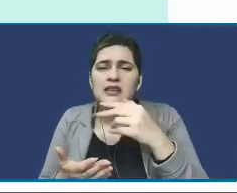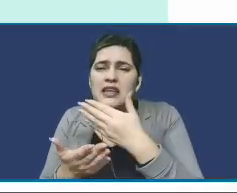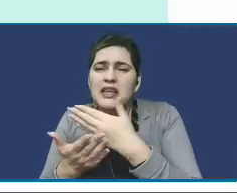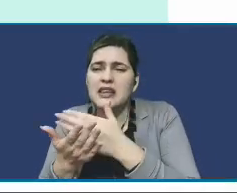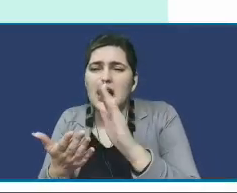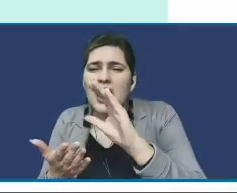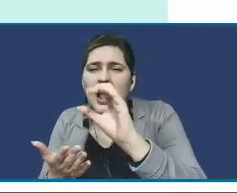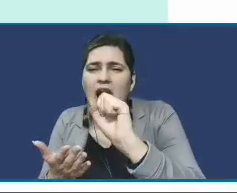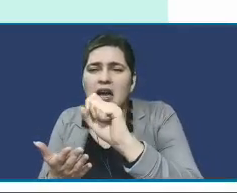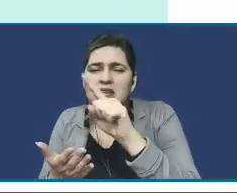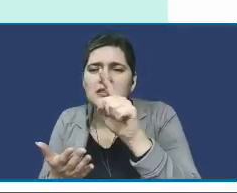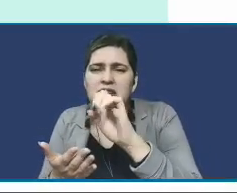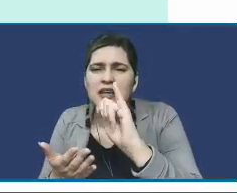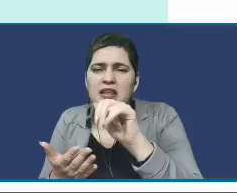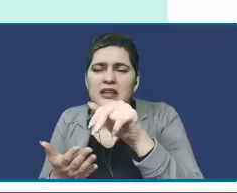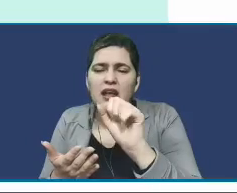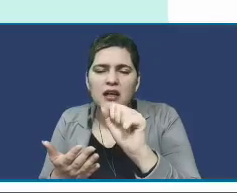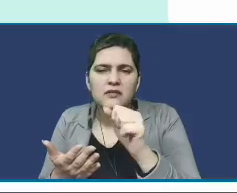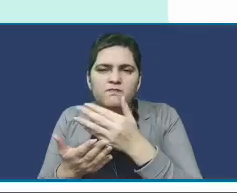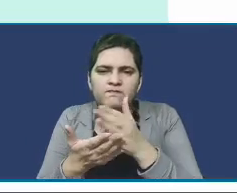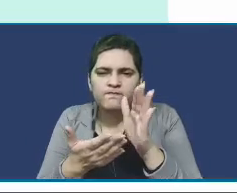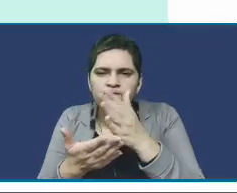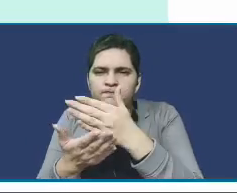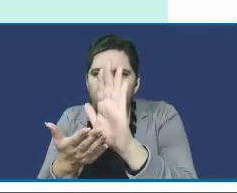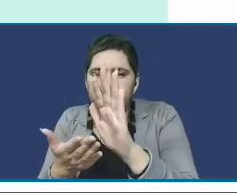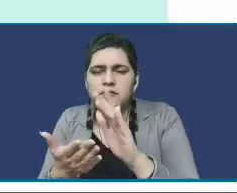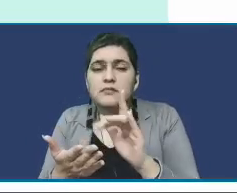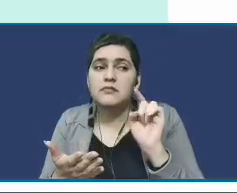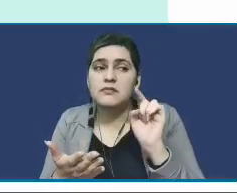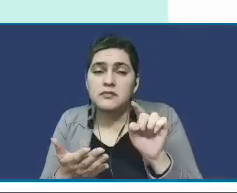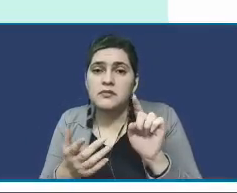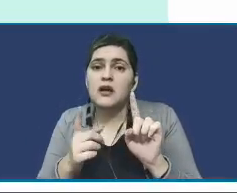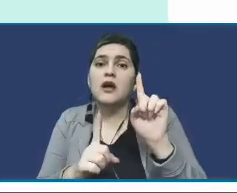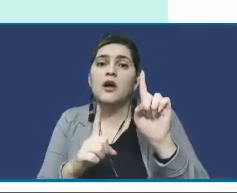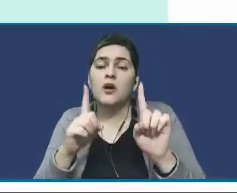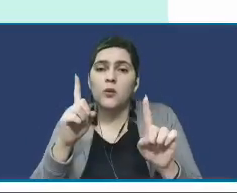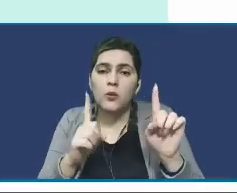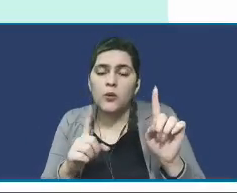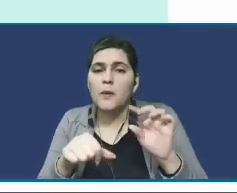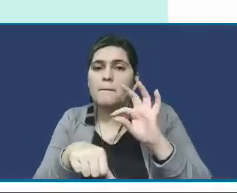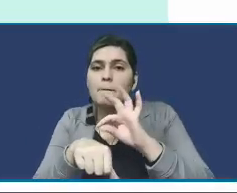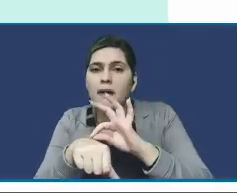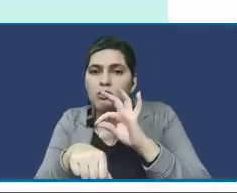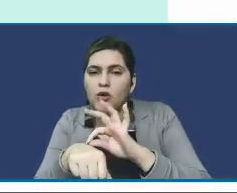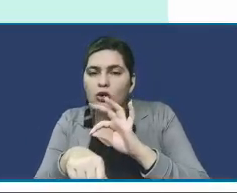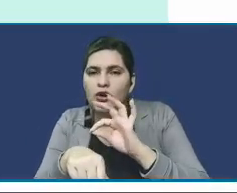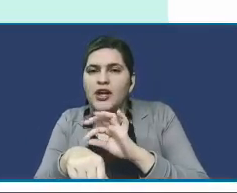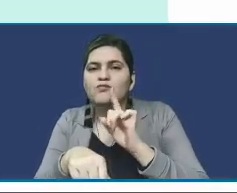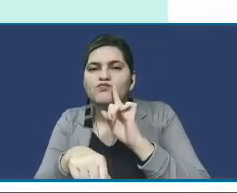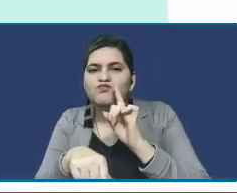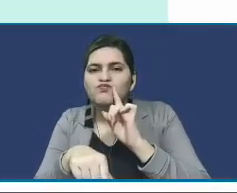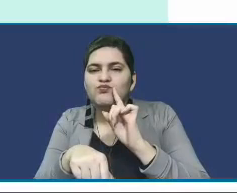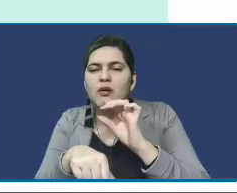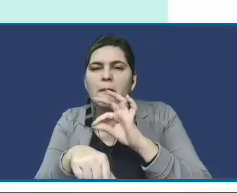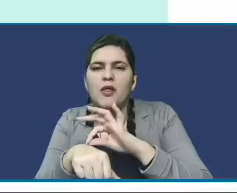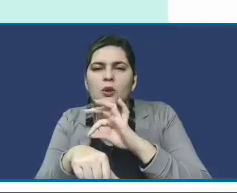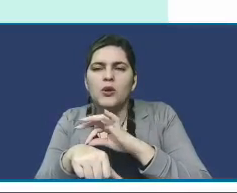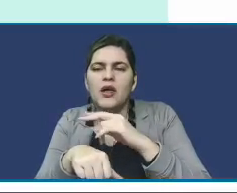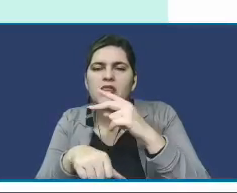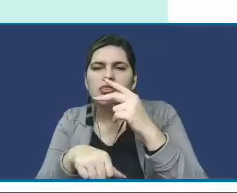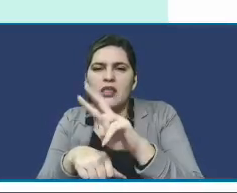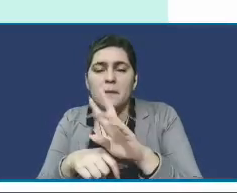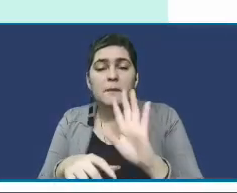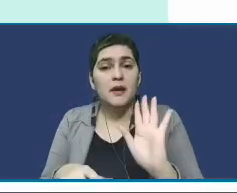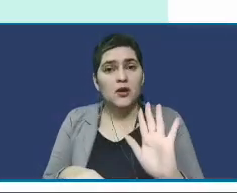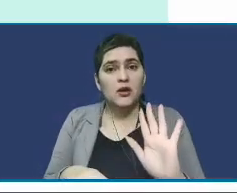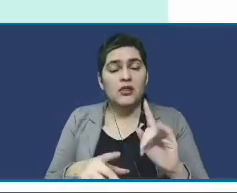a patologías específicas. No autismo, sino que alguien con autismo puede tener alergia